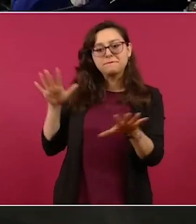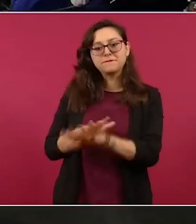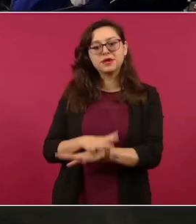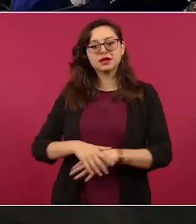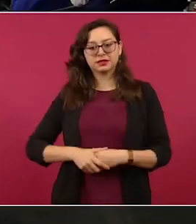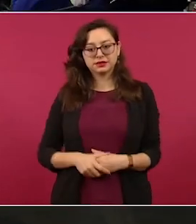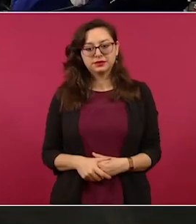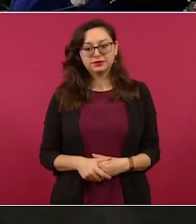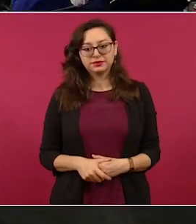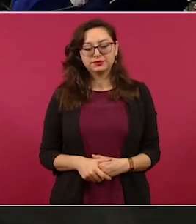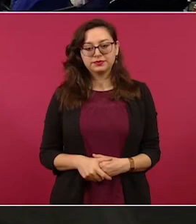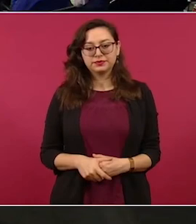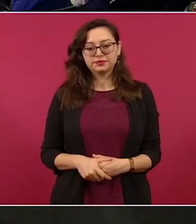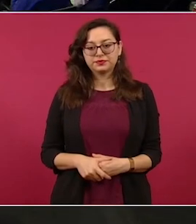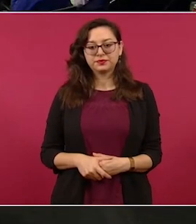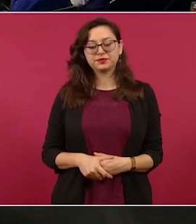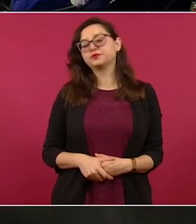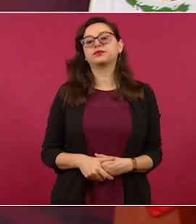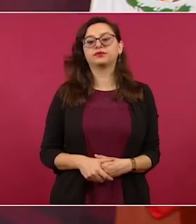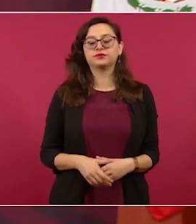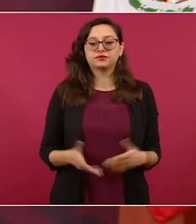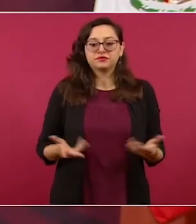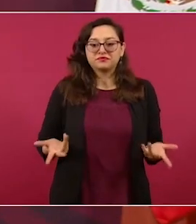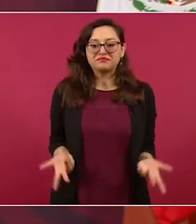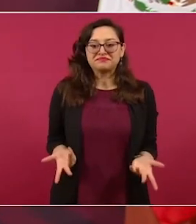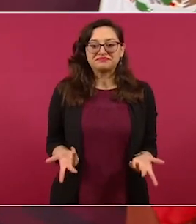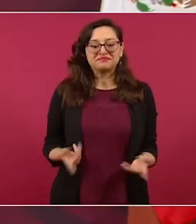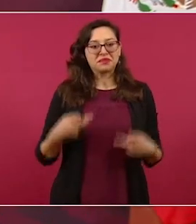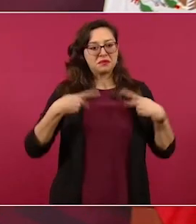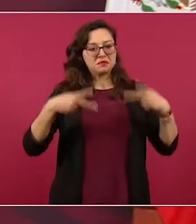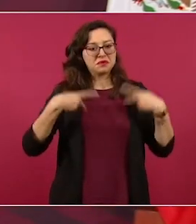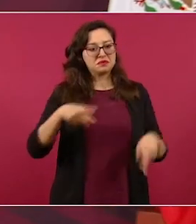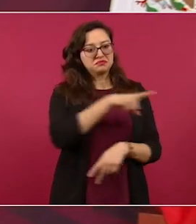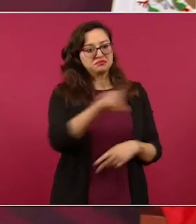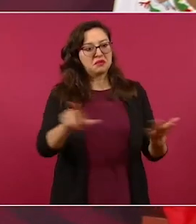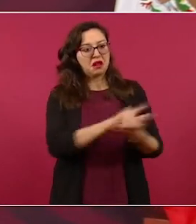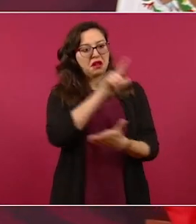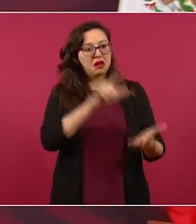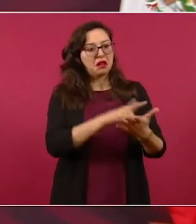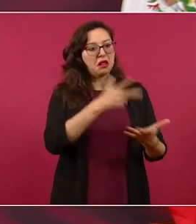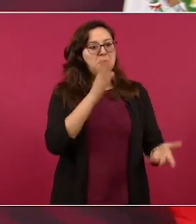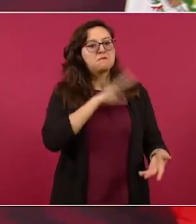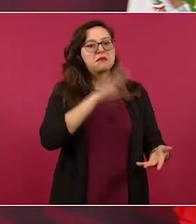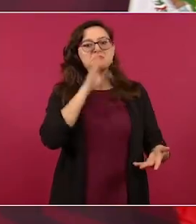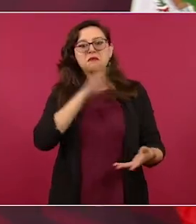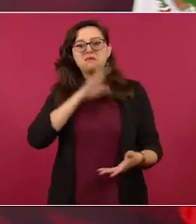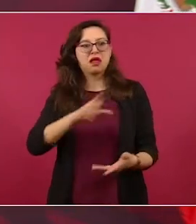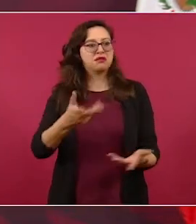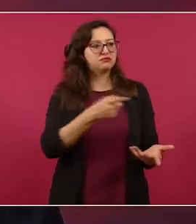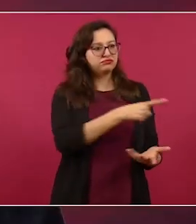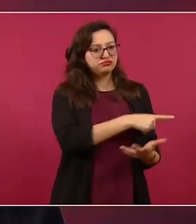cuestiones formales a delincuentes, lo que pasó en el caso de Caro Quintero,